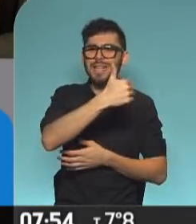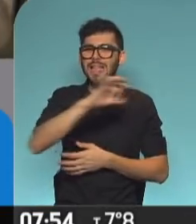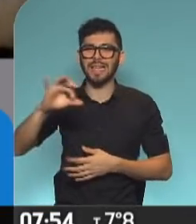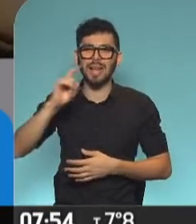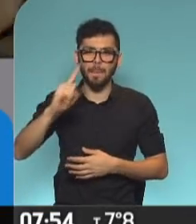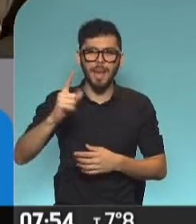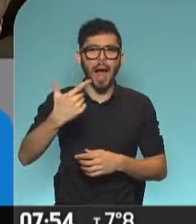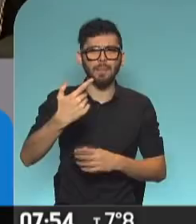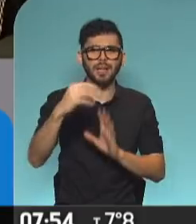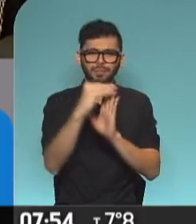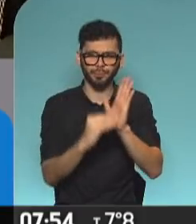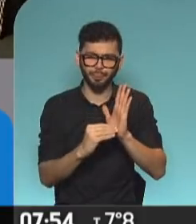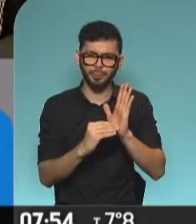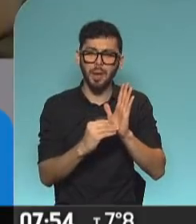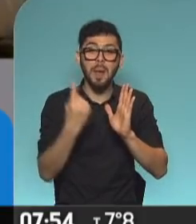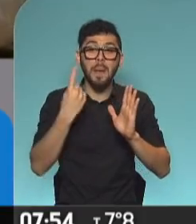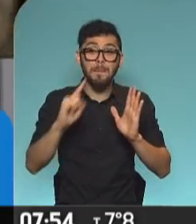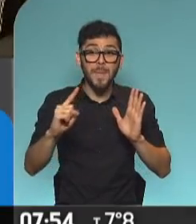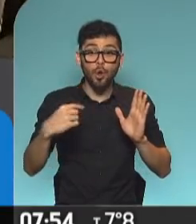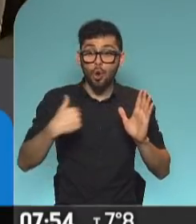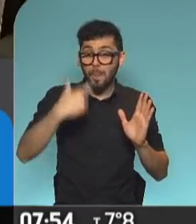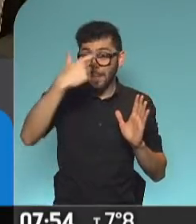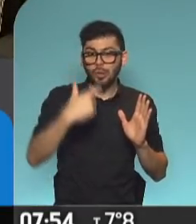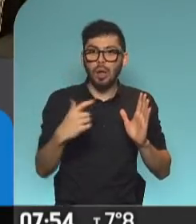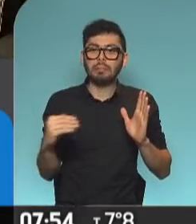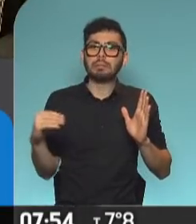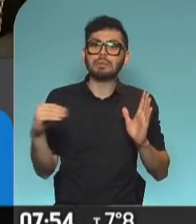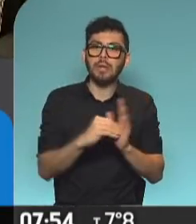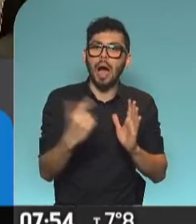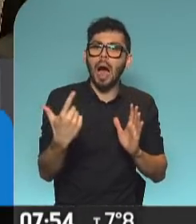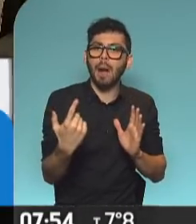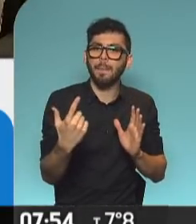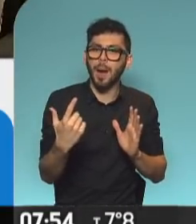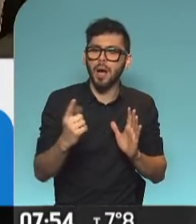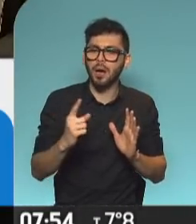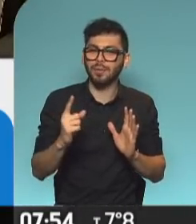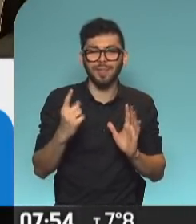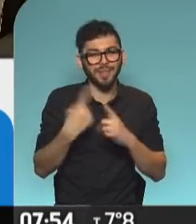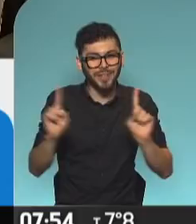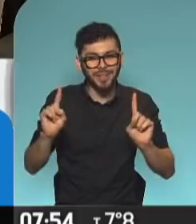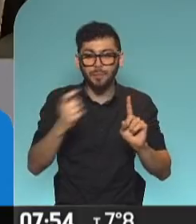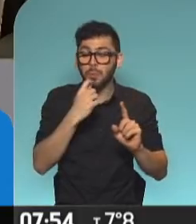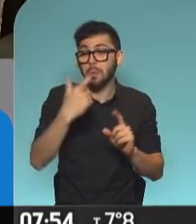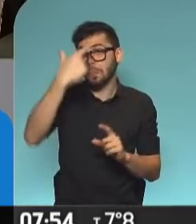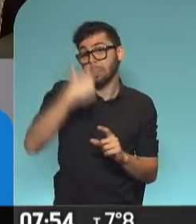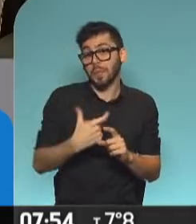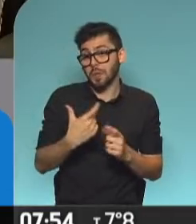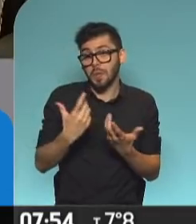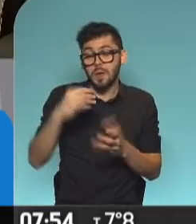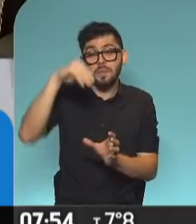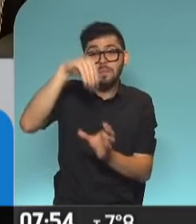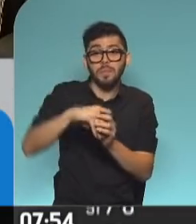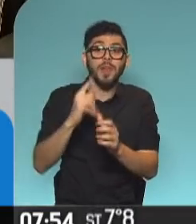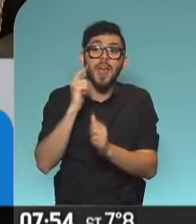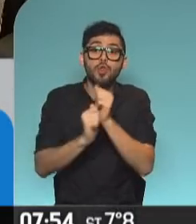los legítimos usuarios se registran para tener armas. Hay muchas personas que se registran para actividades laborales en la industria,